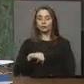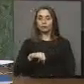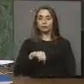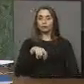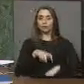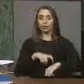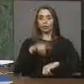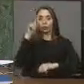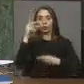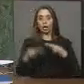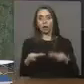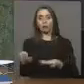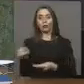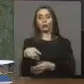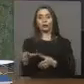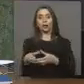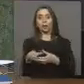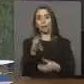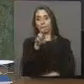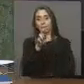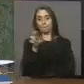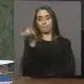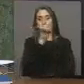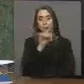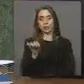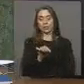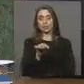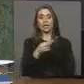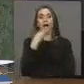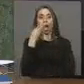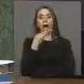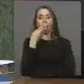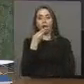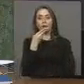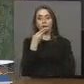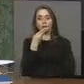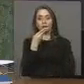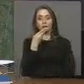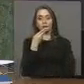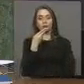la obra de incidente del Comité del Partido Socialista, le damos la palabra inmediatamente al honorable diputado...